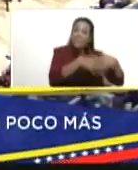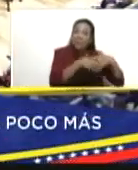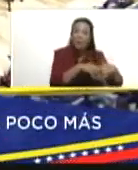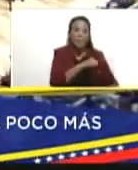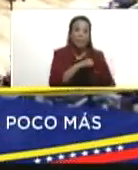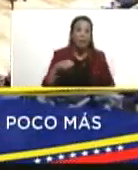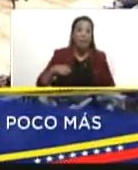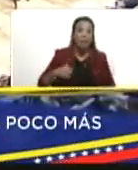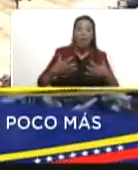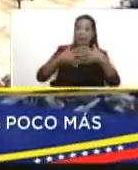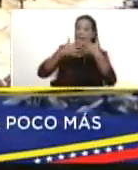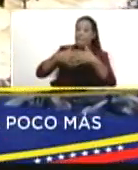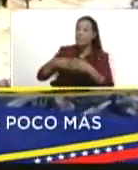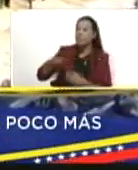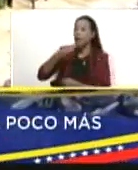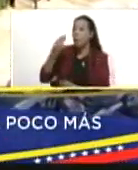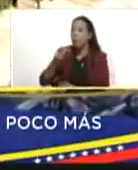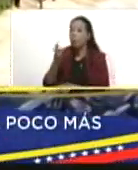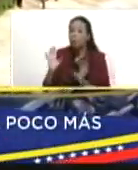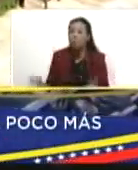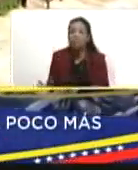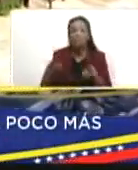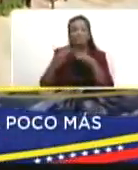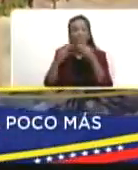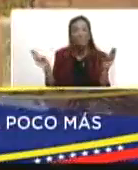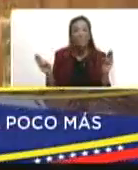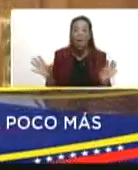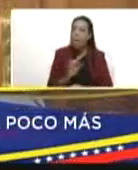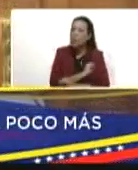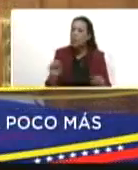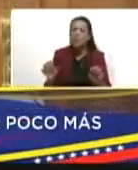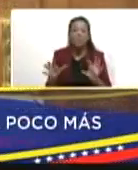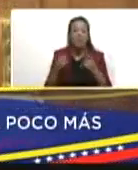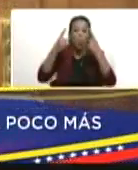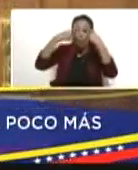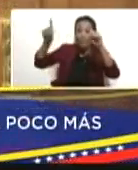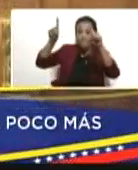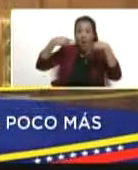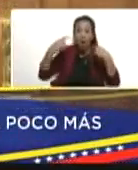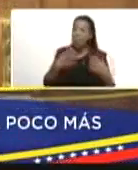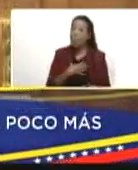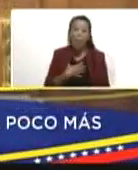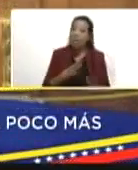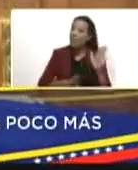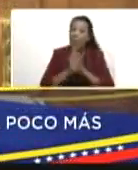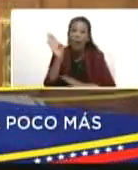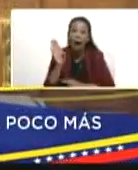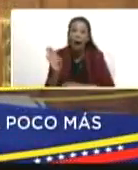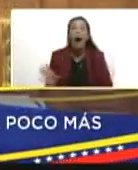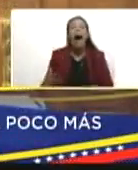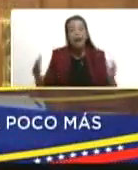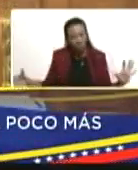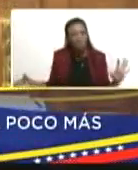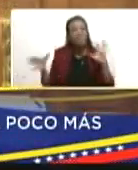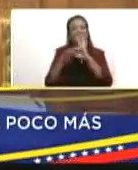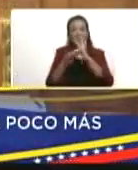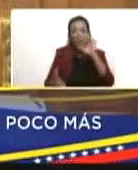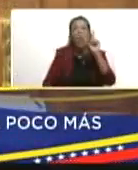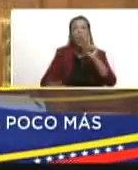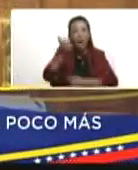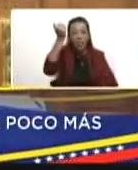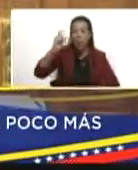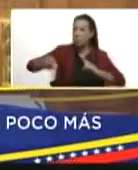la empresa pública el gobierno y la empresa privada es imposible hemos ido logrando niveles altísimos